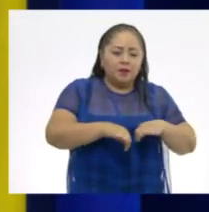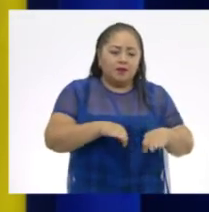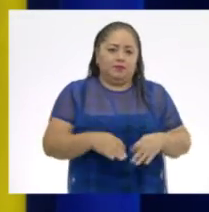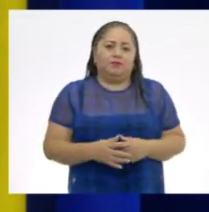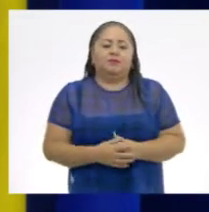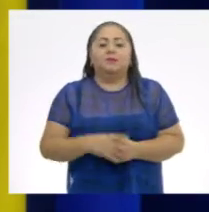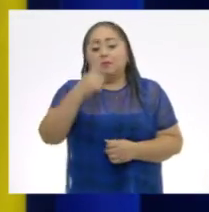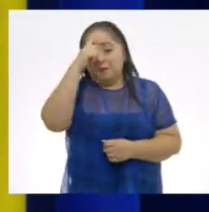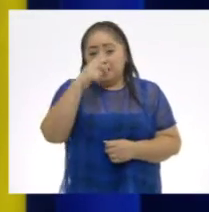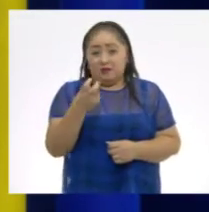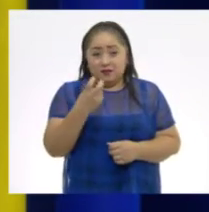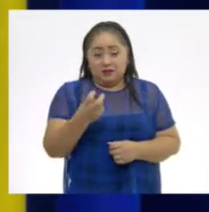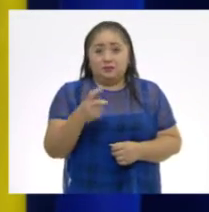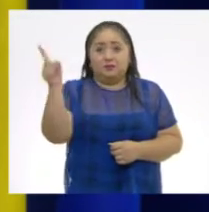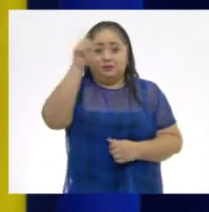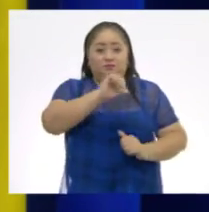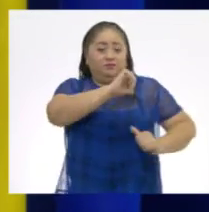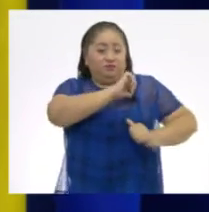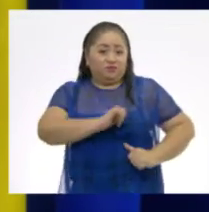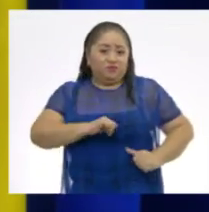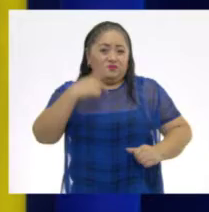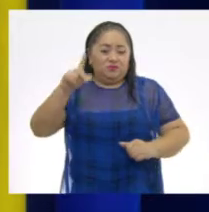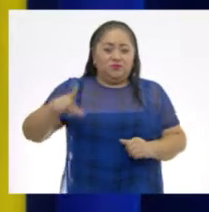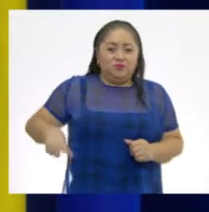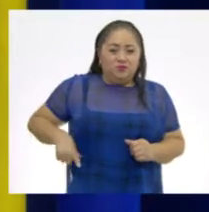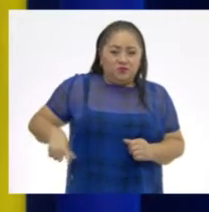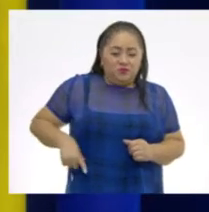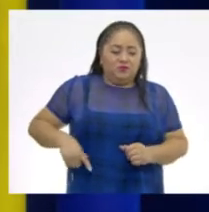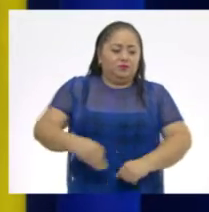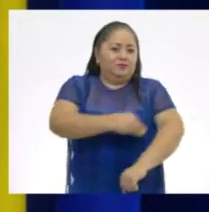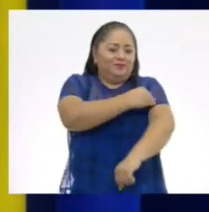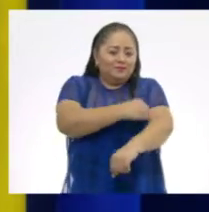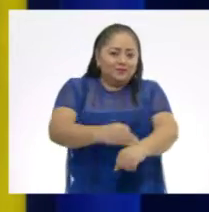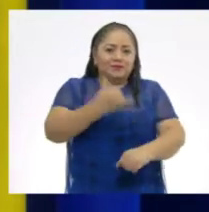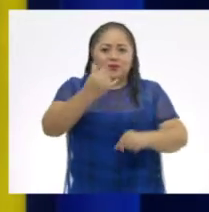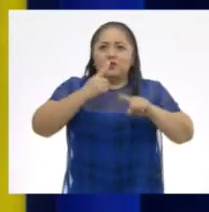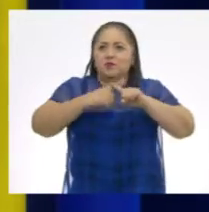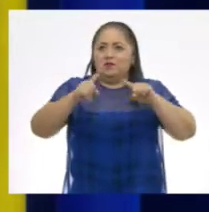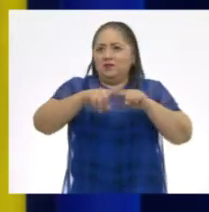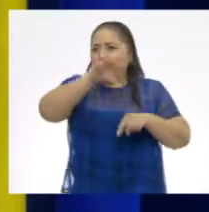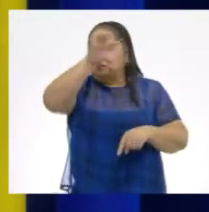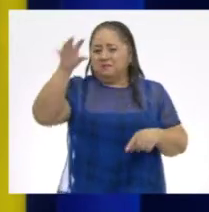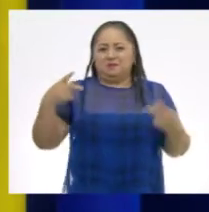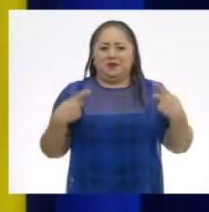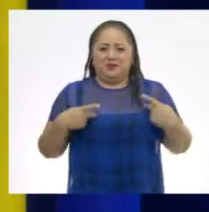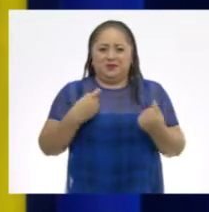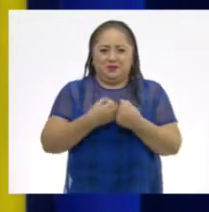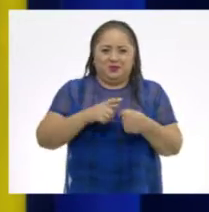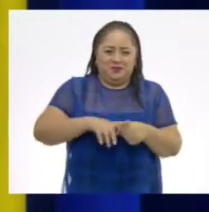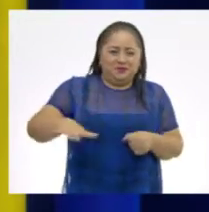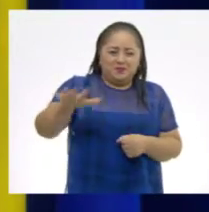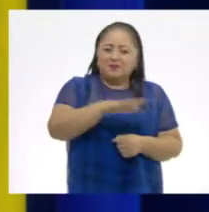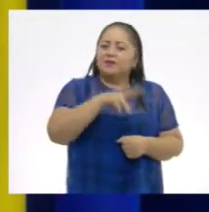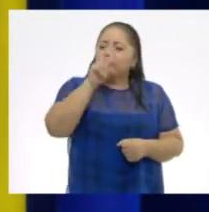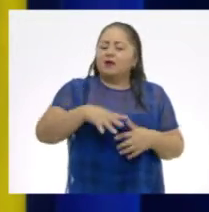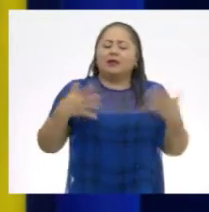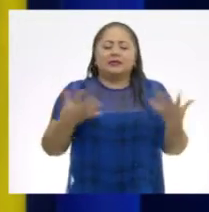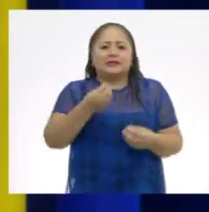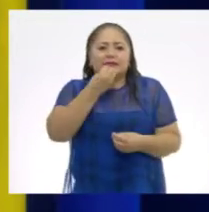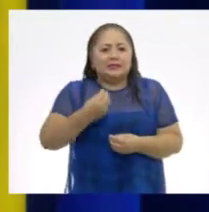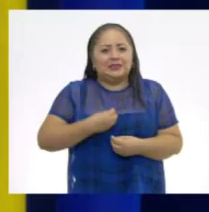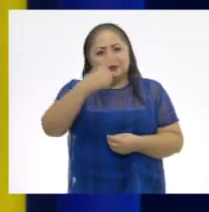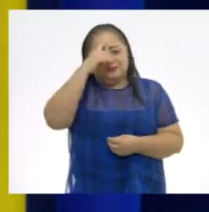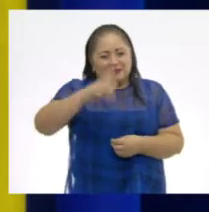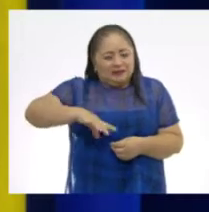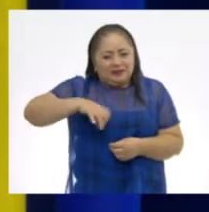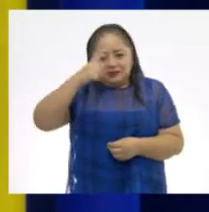desarrollo. Para eso, las autoridades del gobierno, las familias y diferentes personas de la sociedad hacen todo lo posible